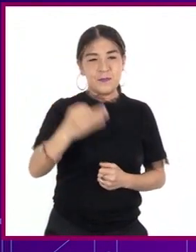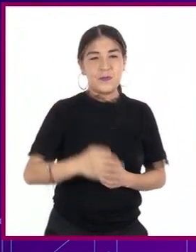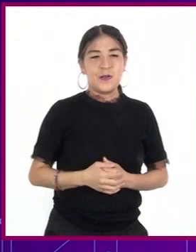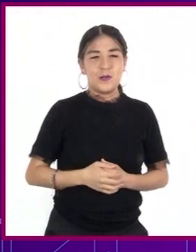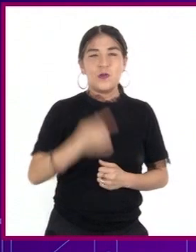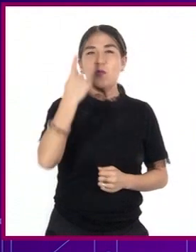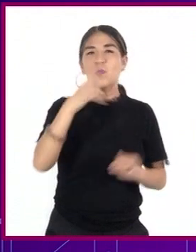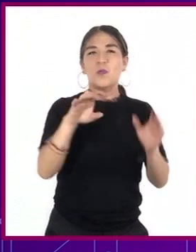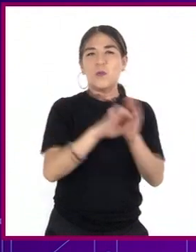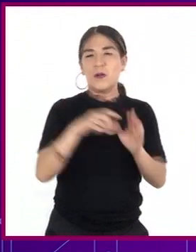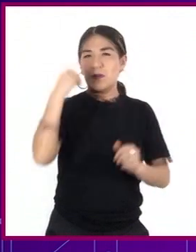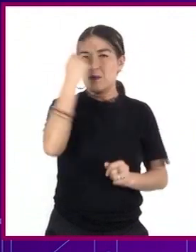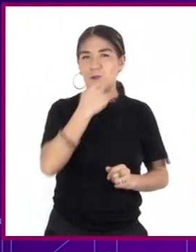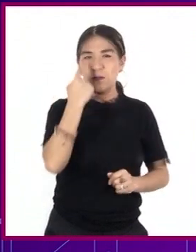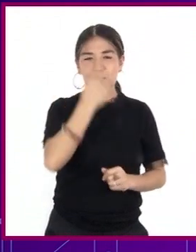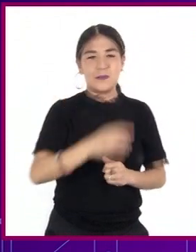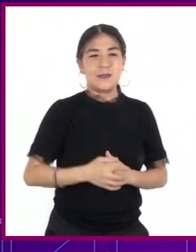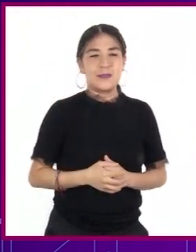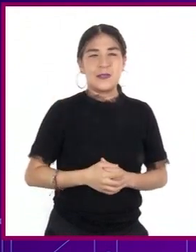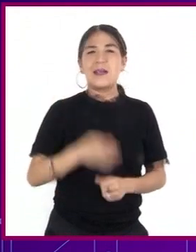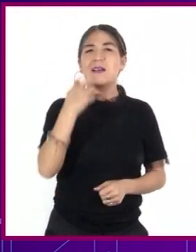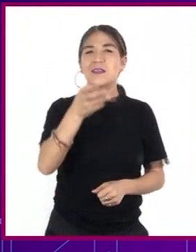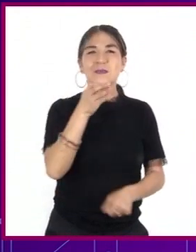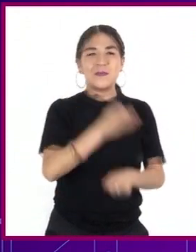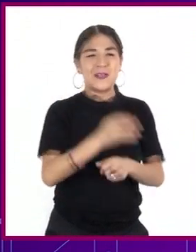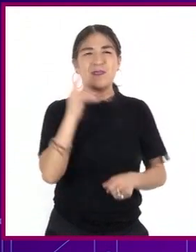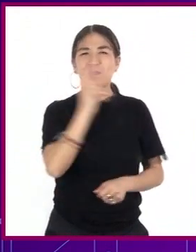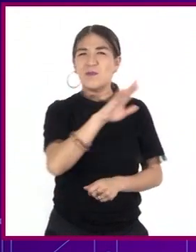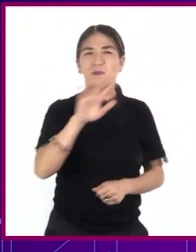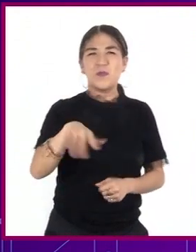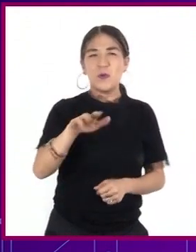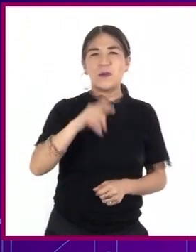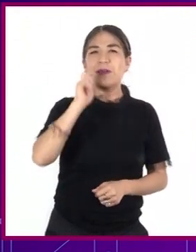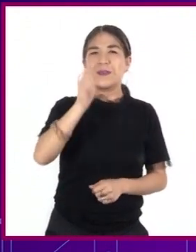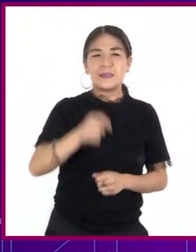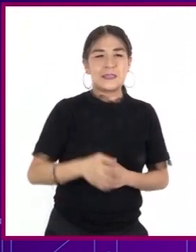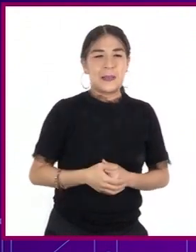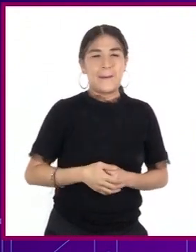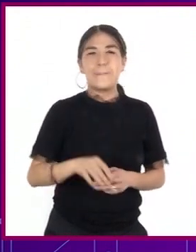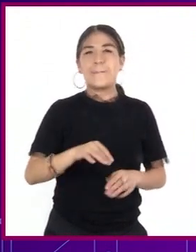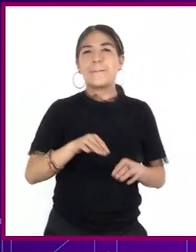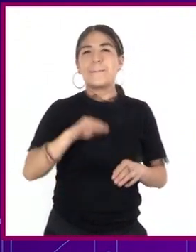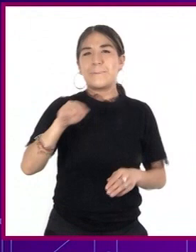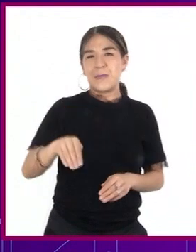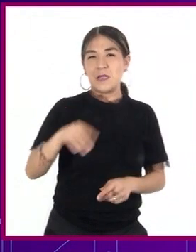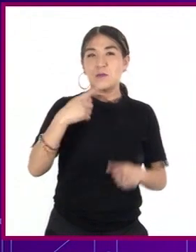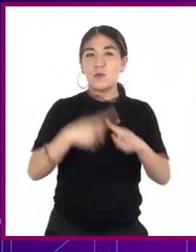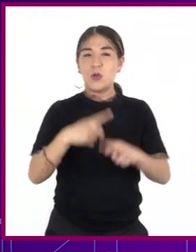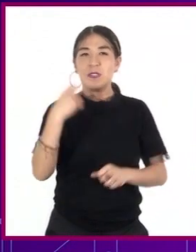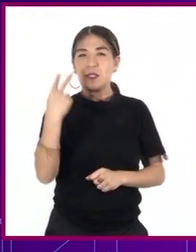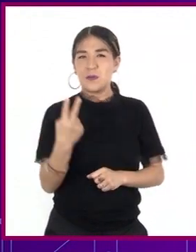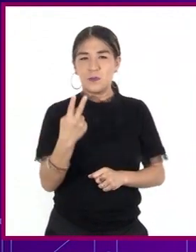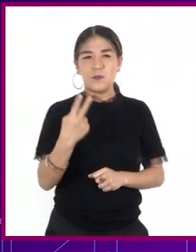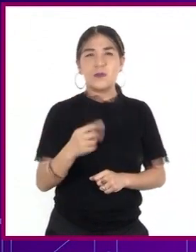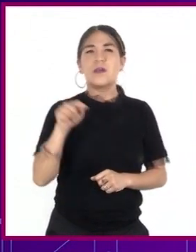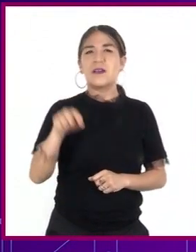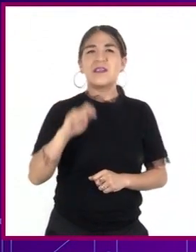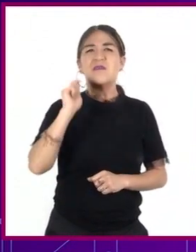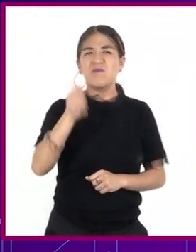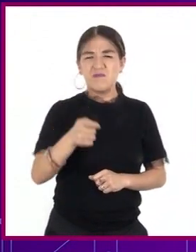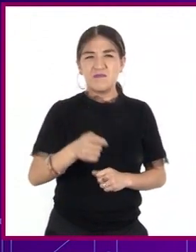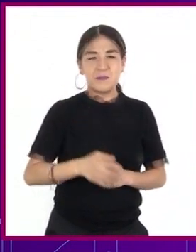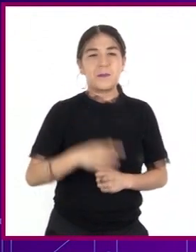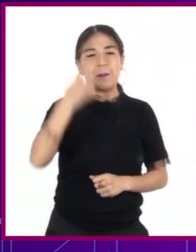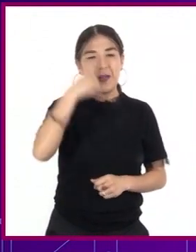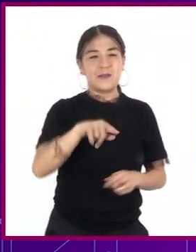a un cuarto de hora. Como la relación que se busca es metros por segundo, esto nos lleva a que la